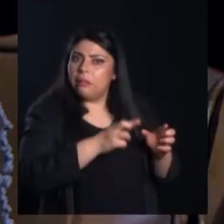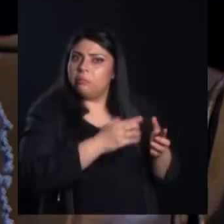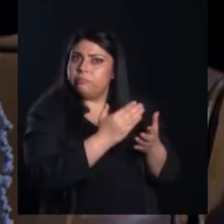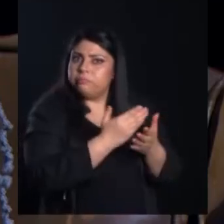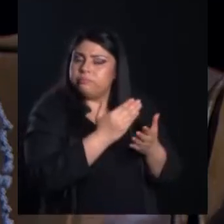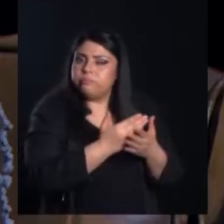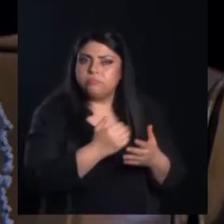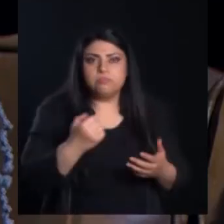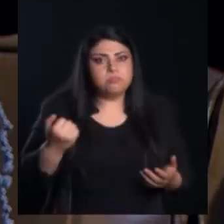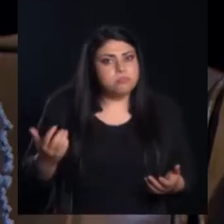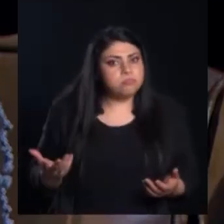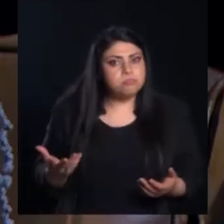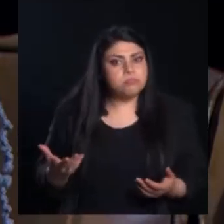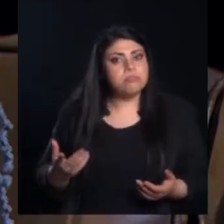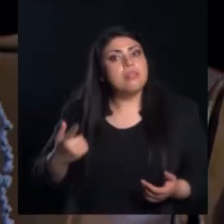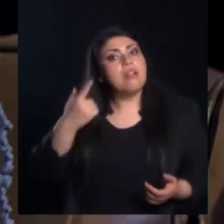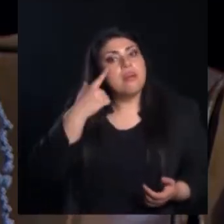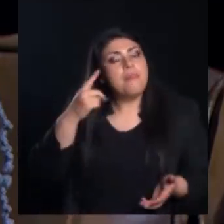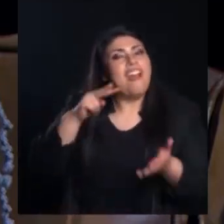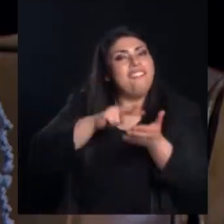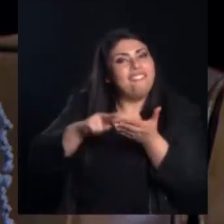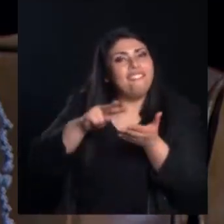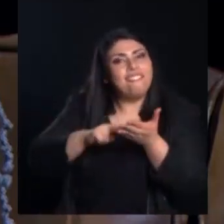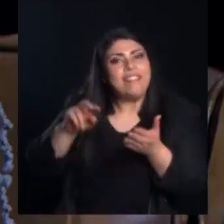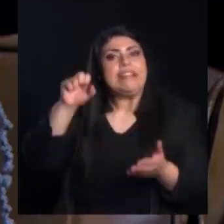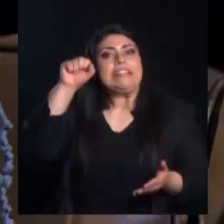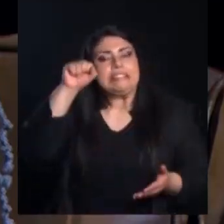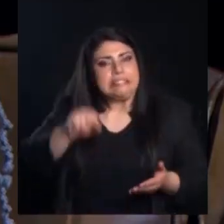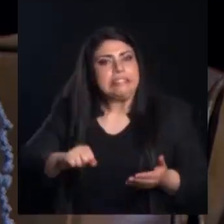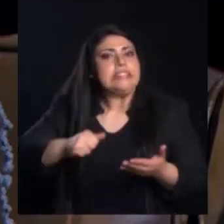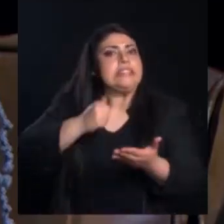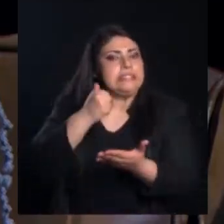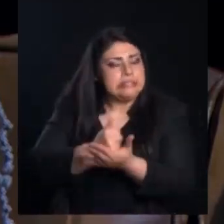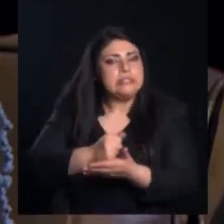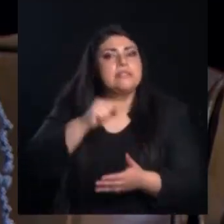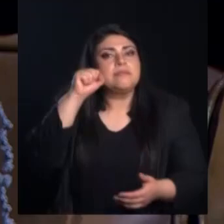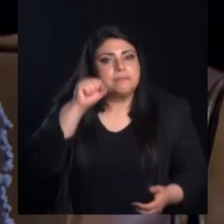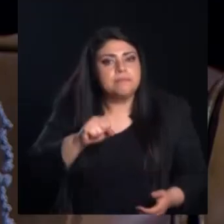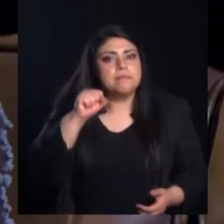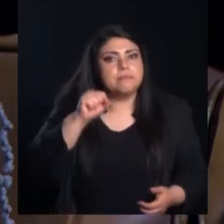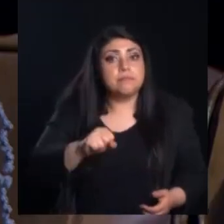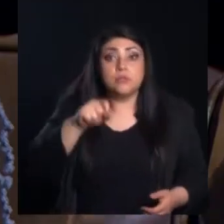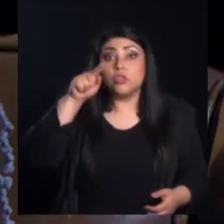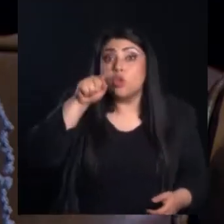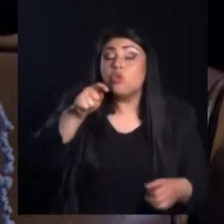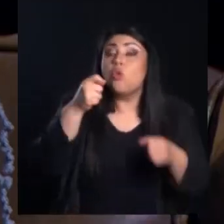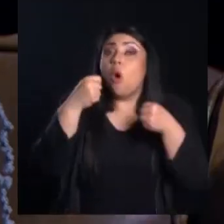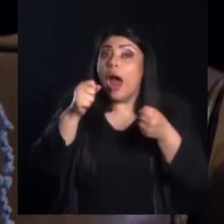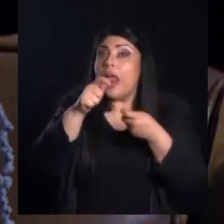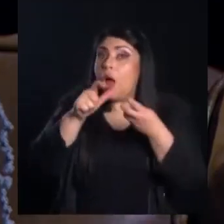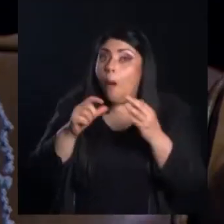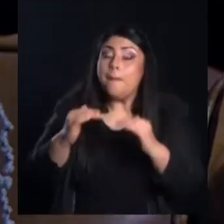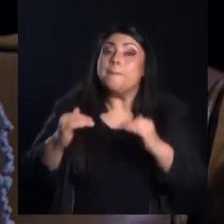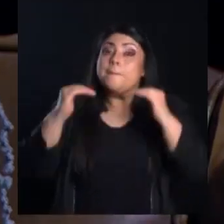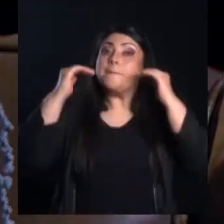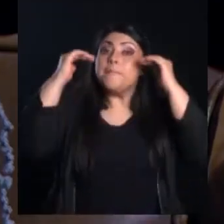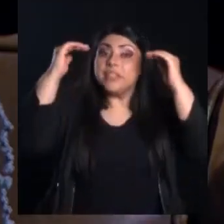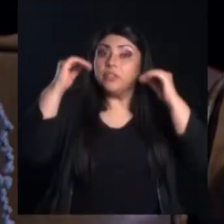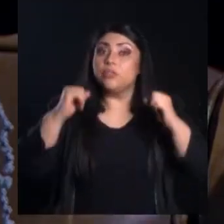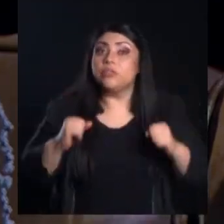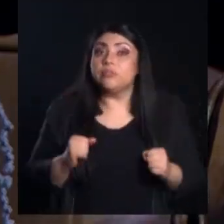este versículo es una confirmación a tu vida diciéndote dios tú harás mayores cosas que yo